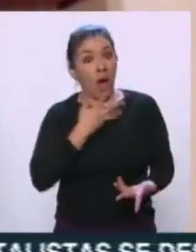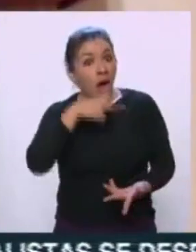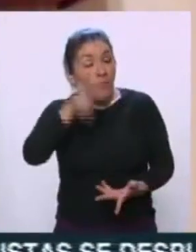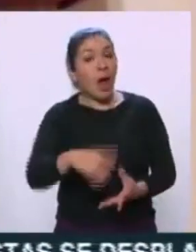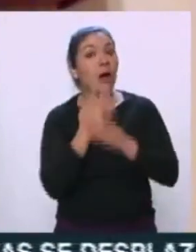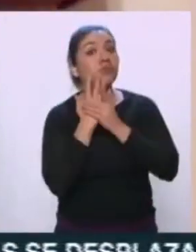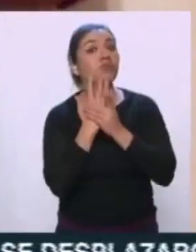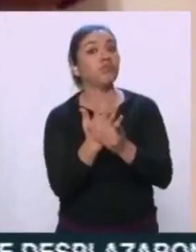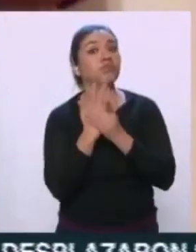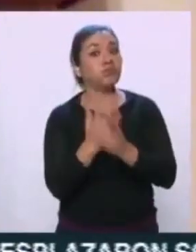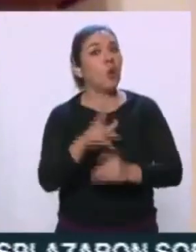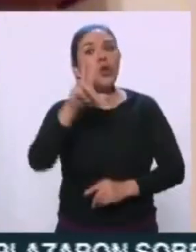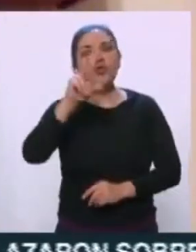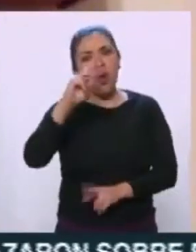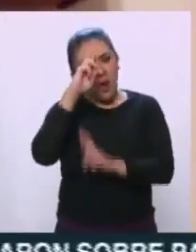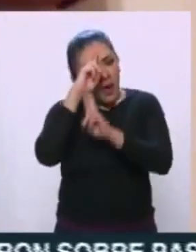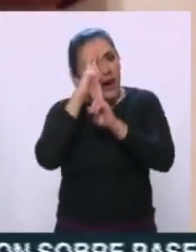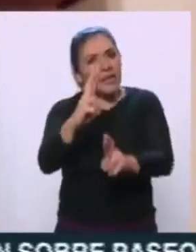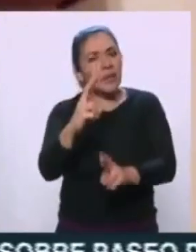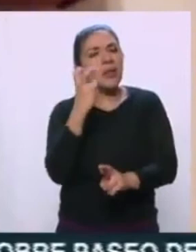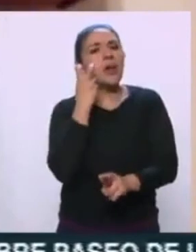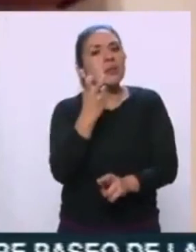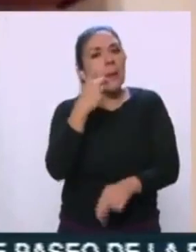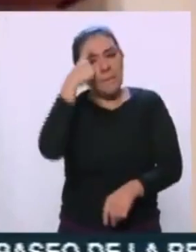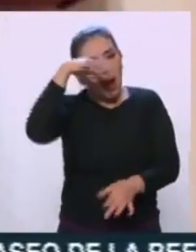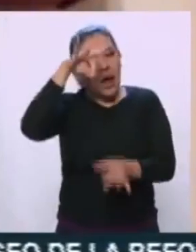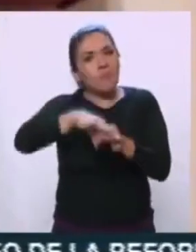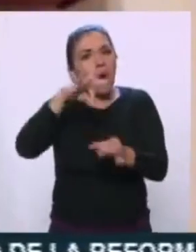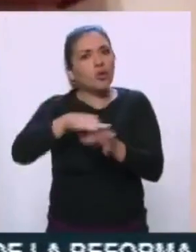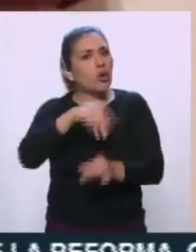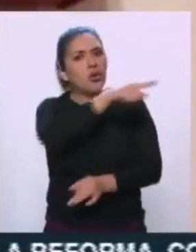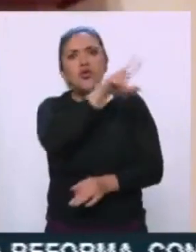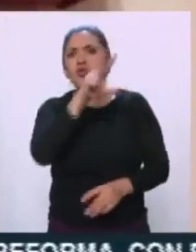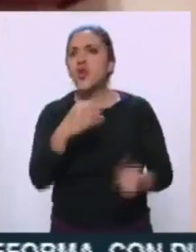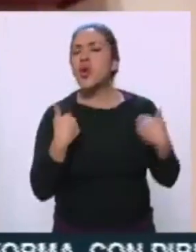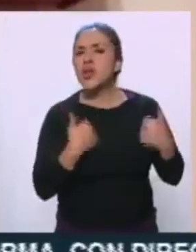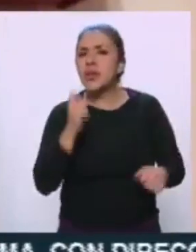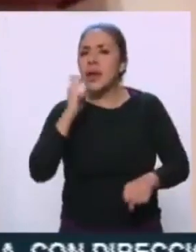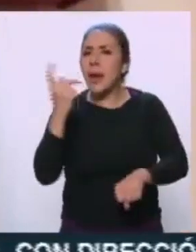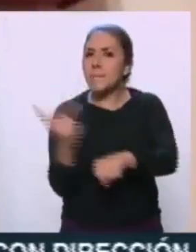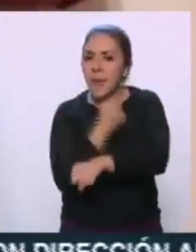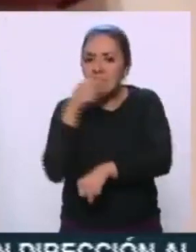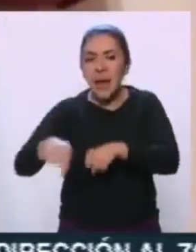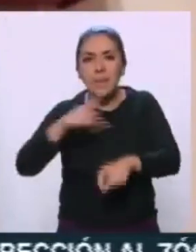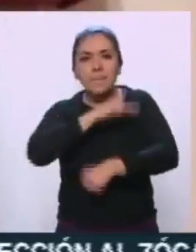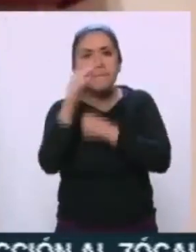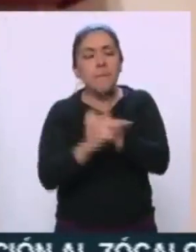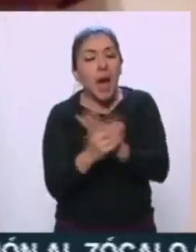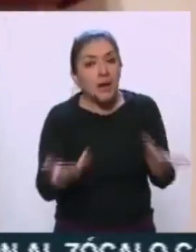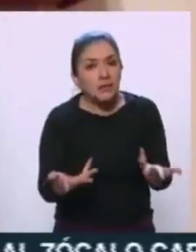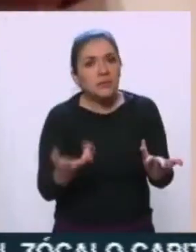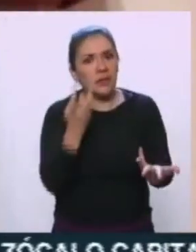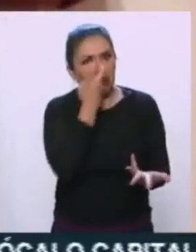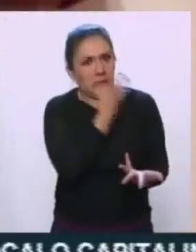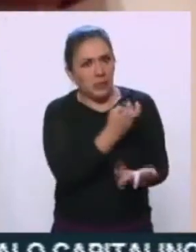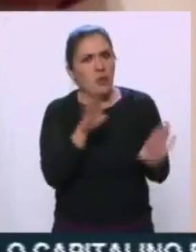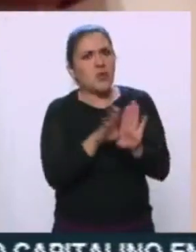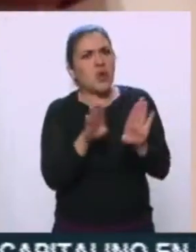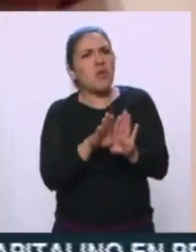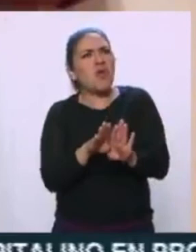discurso, efectivamente, de no respetar el resultado de la elección, de no entender qué está pasando en el país y de